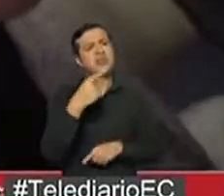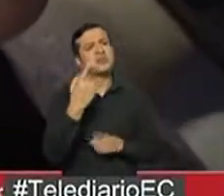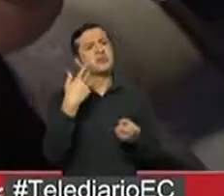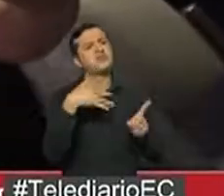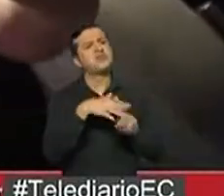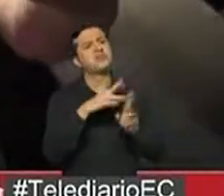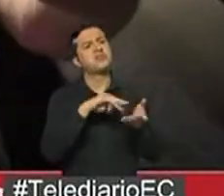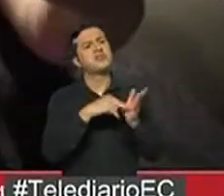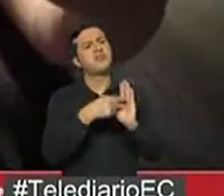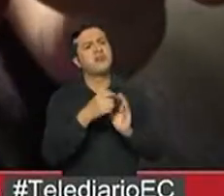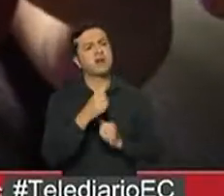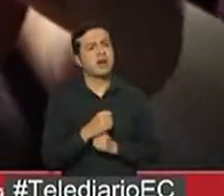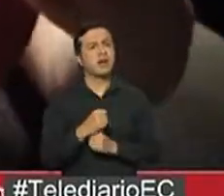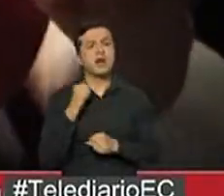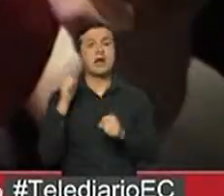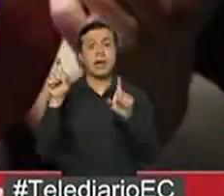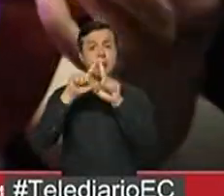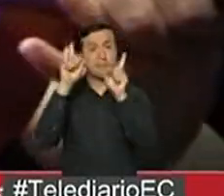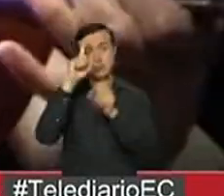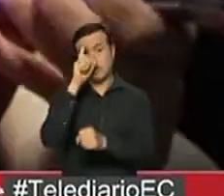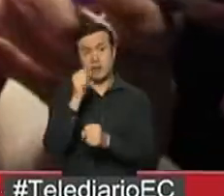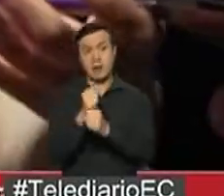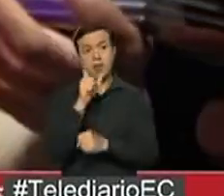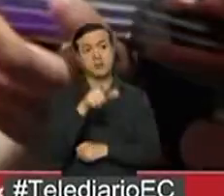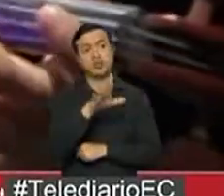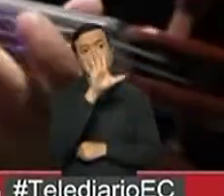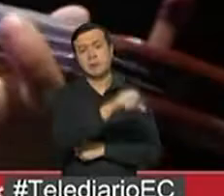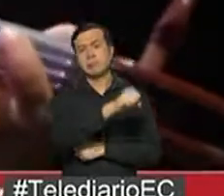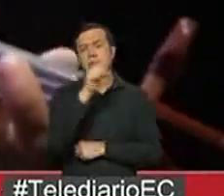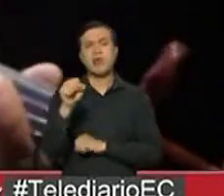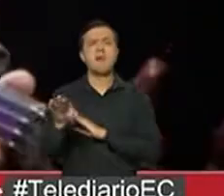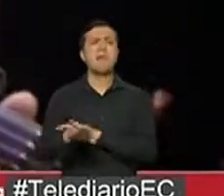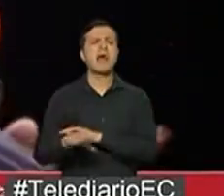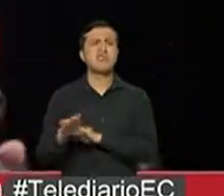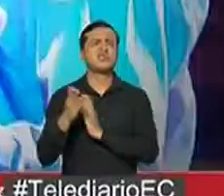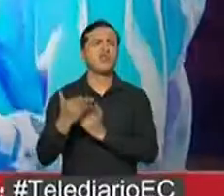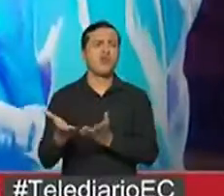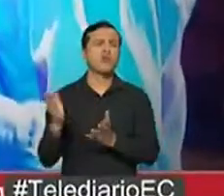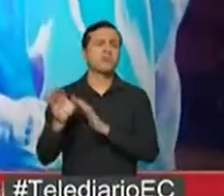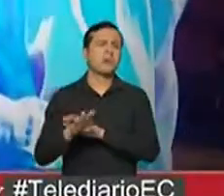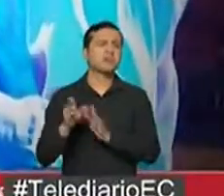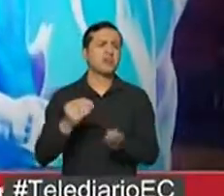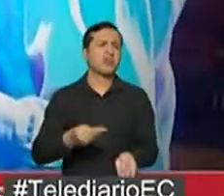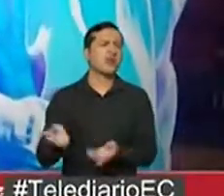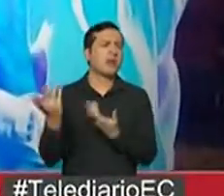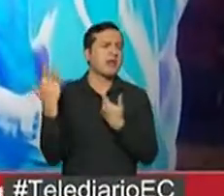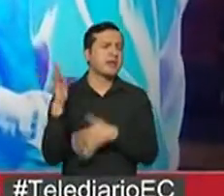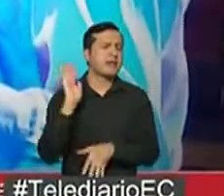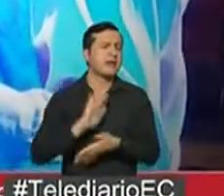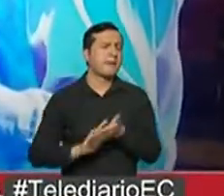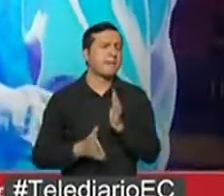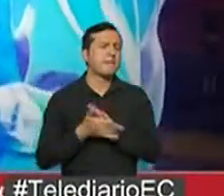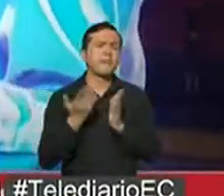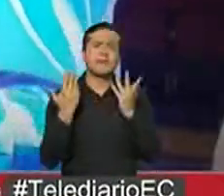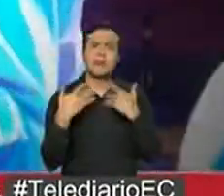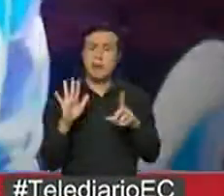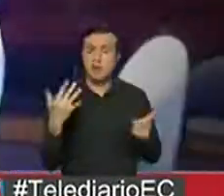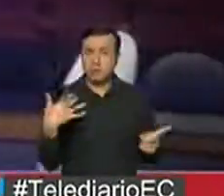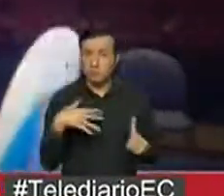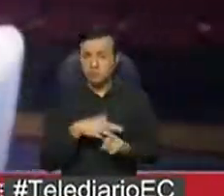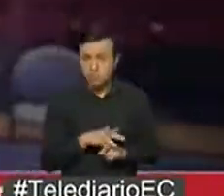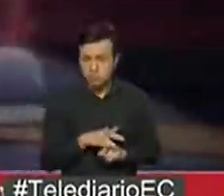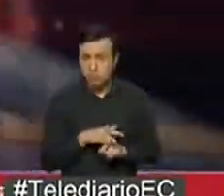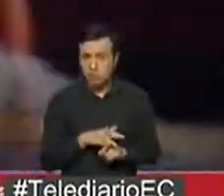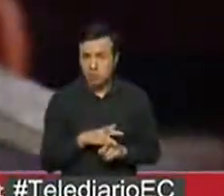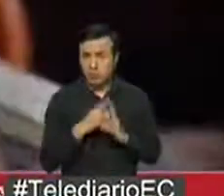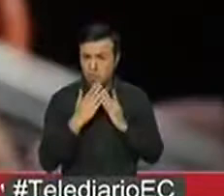cumplir un cupo en una empresa y poner a la persona a hacer cosas que tal vez son pequeñas pensándolo así